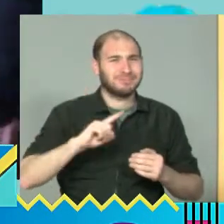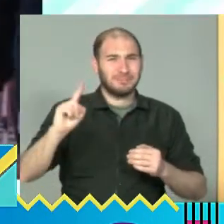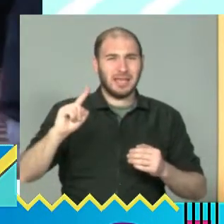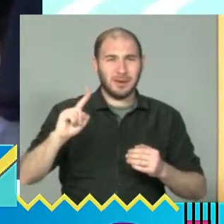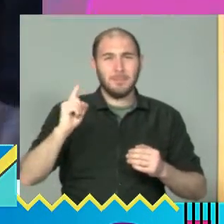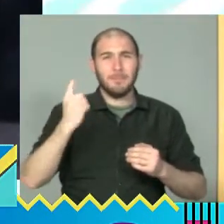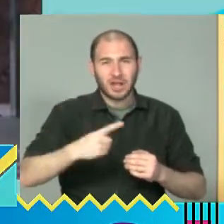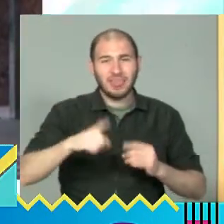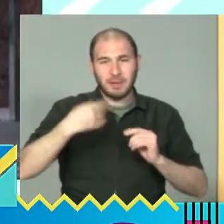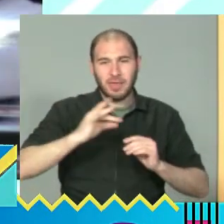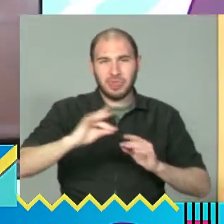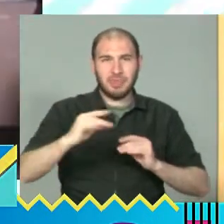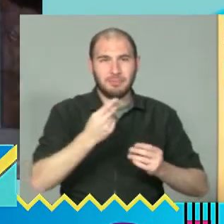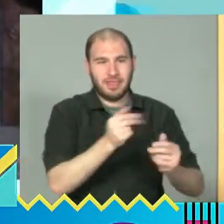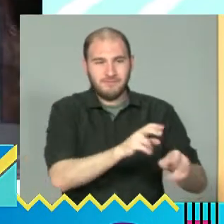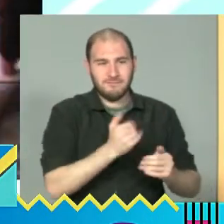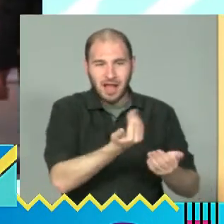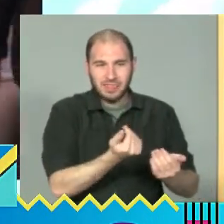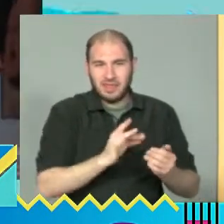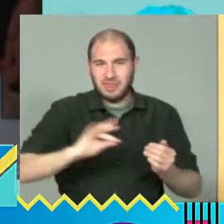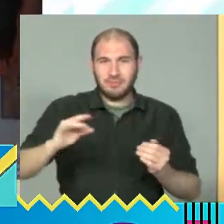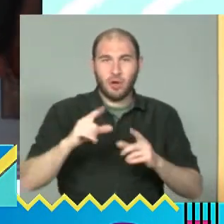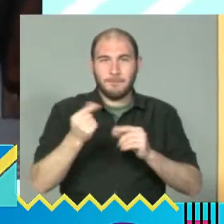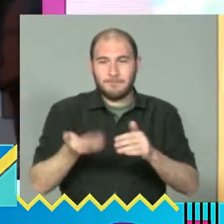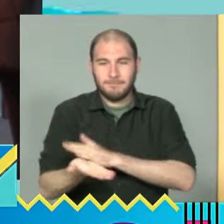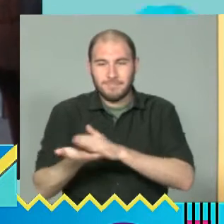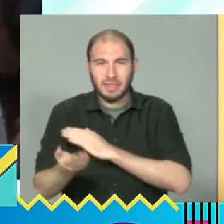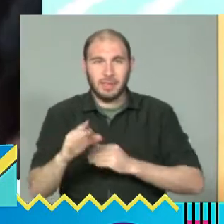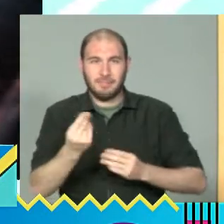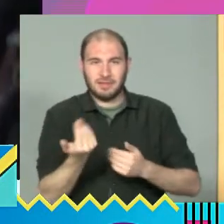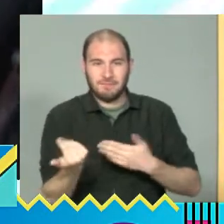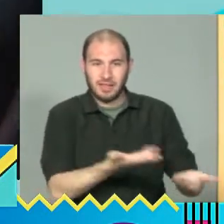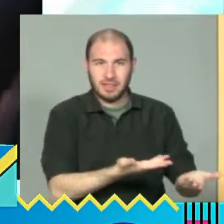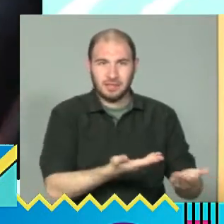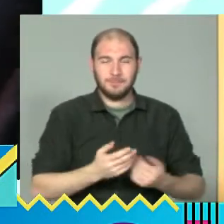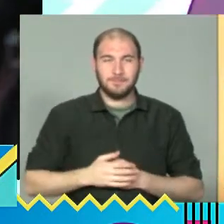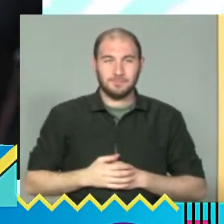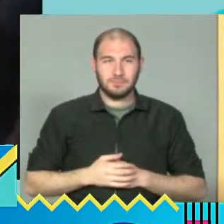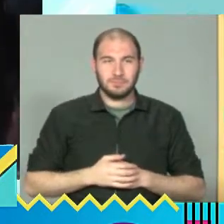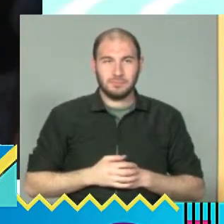porque después se endeudan para cubrir el déficit o emiten dinero para cubrir el déficit. Es la primera, por ahí,